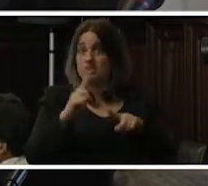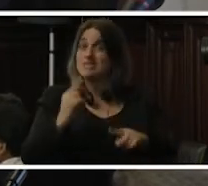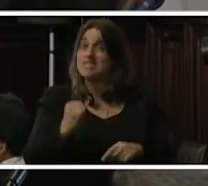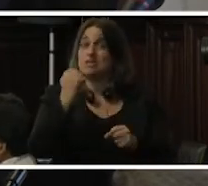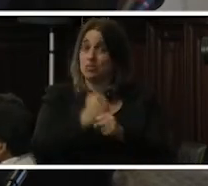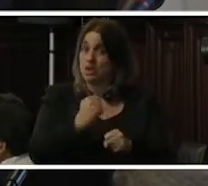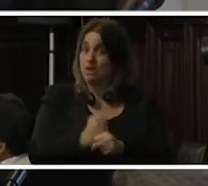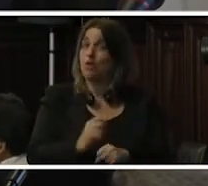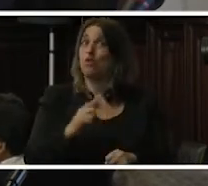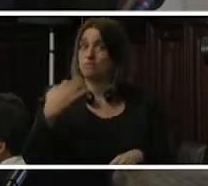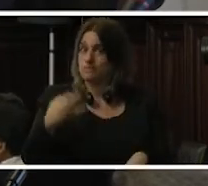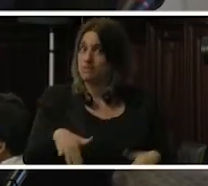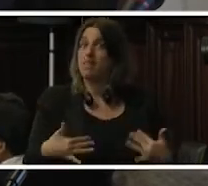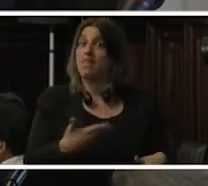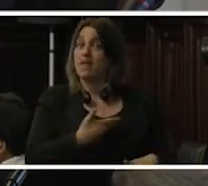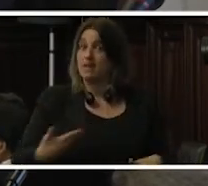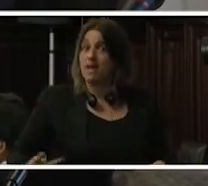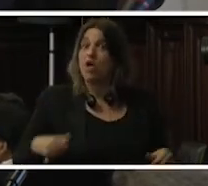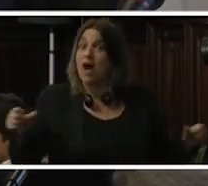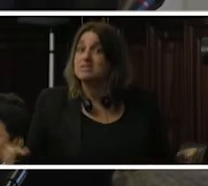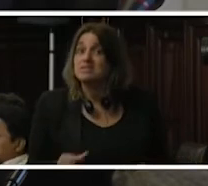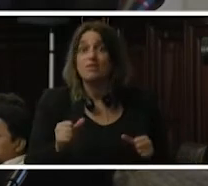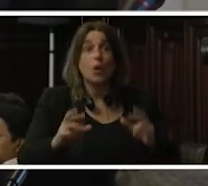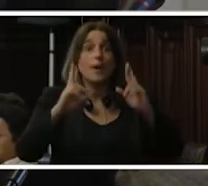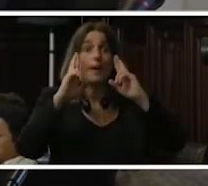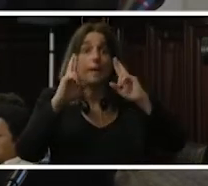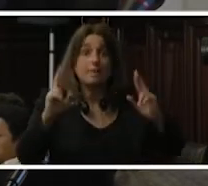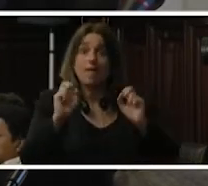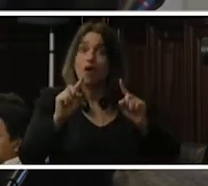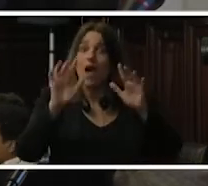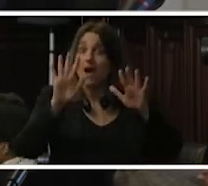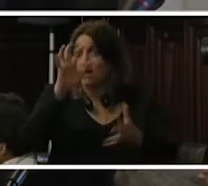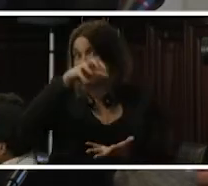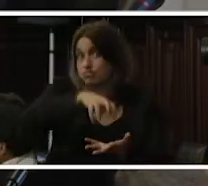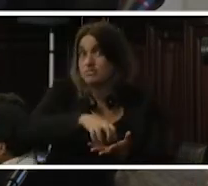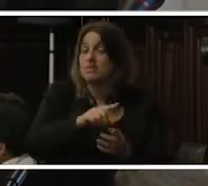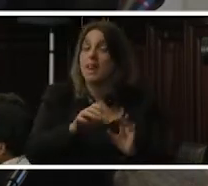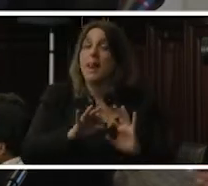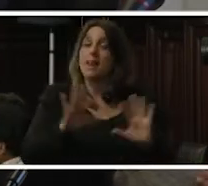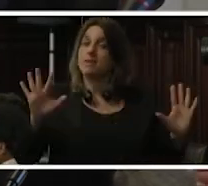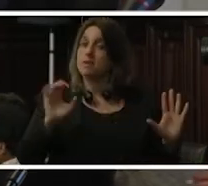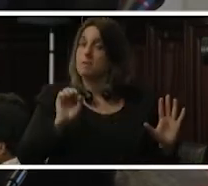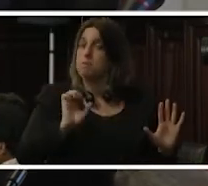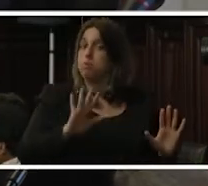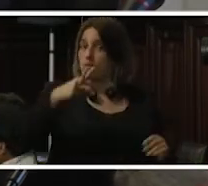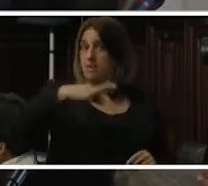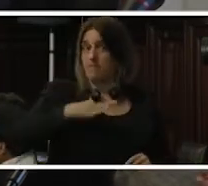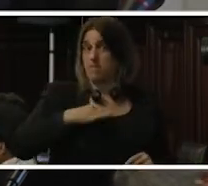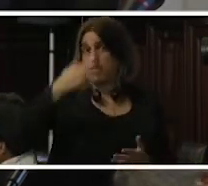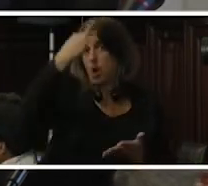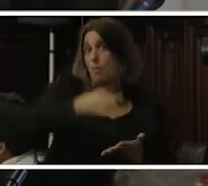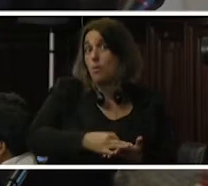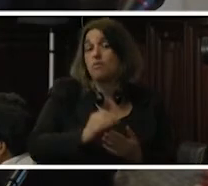Estado, creando condiciones, zonas donde se respete el libre desarrollo de estos